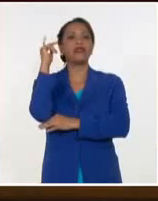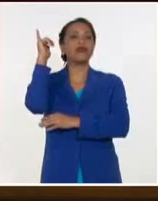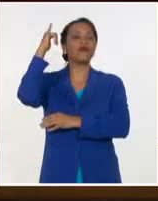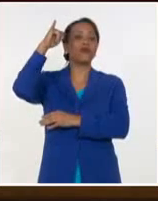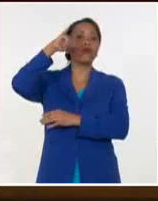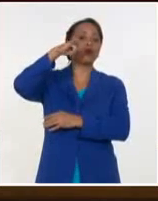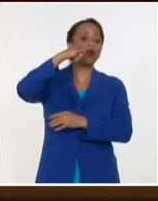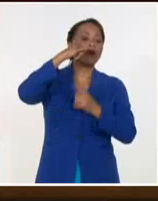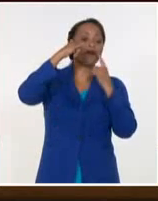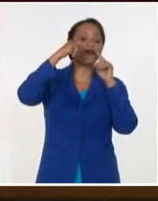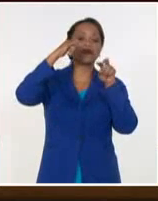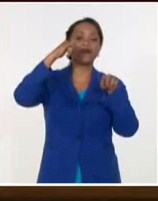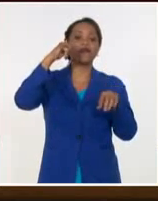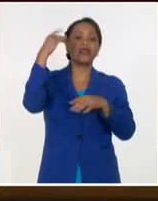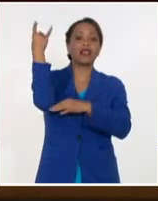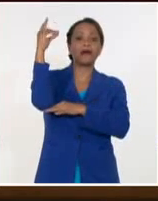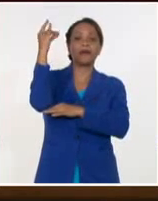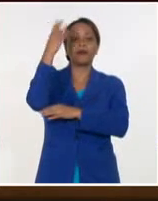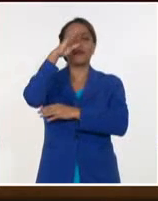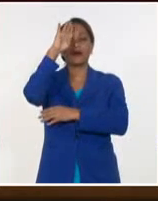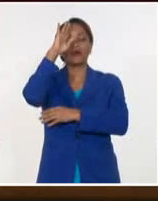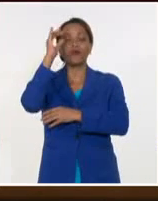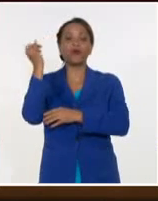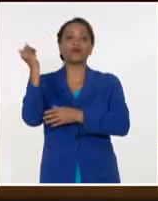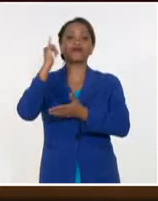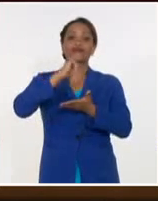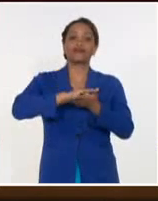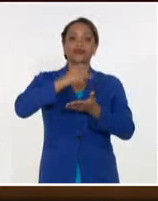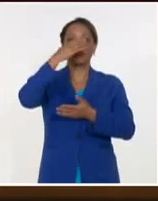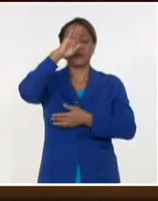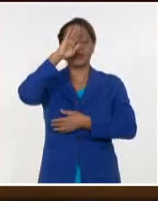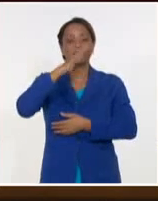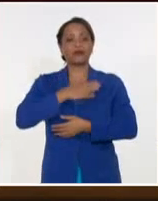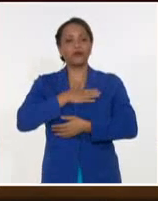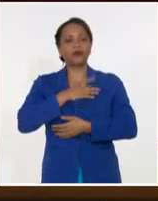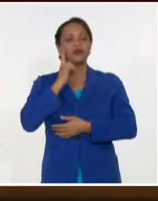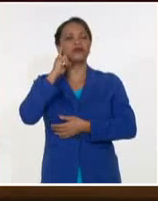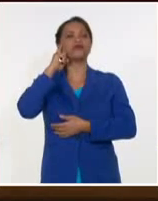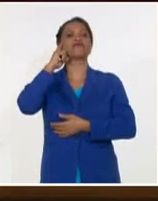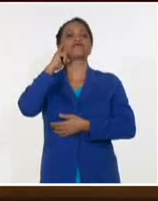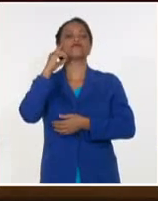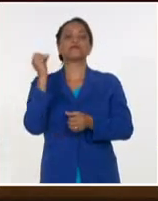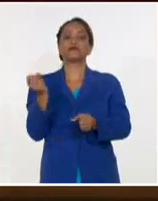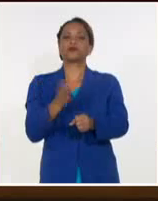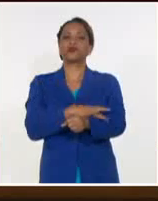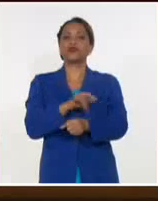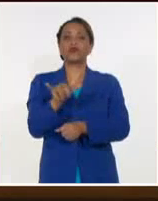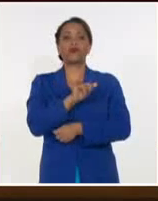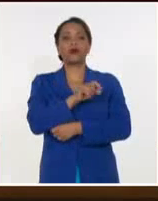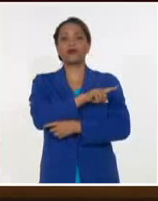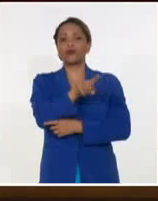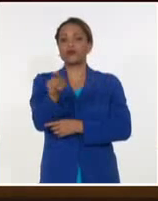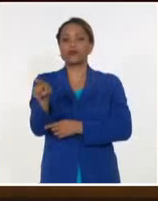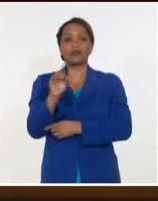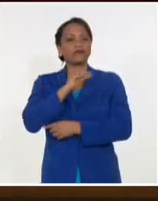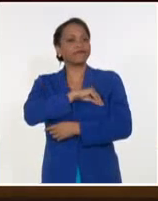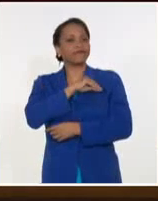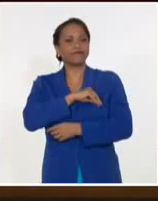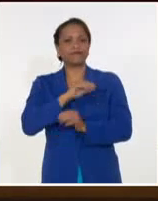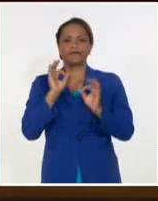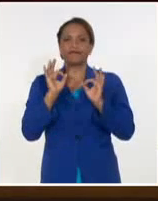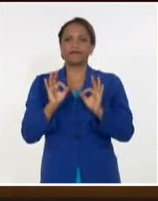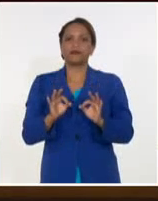regreso de un viaje, no es difícil imaginar la emoción de quienes como ustedes sienten lo mismo